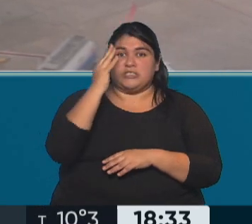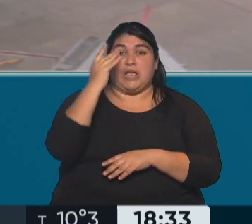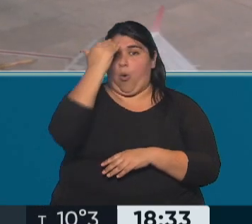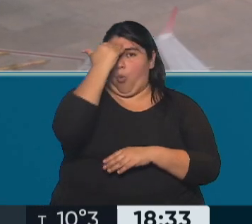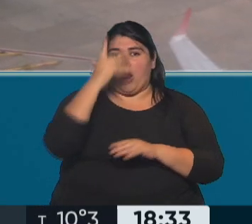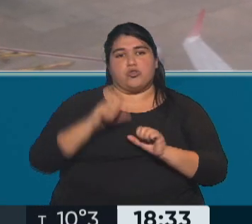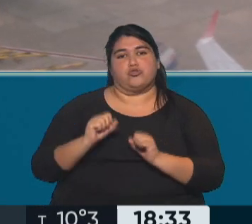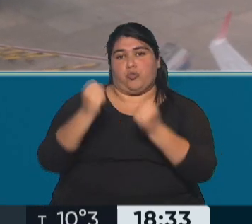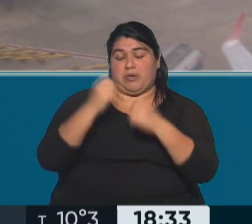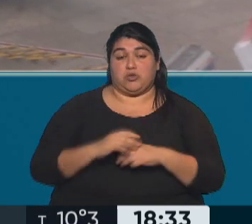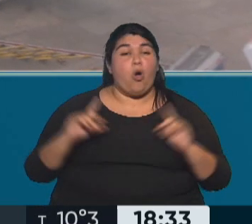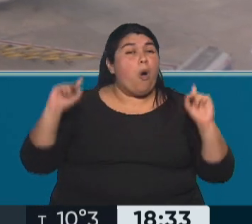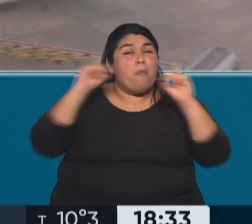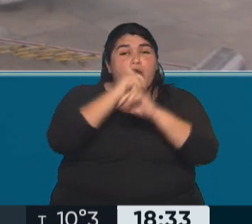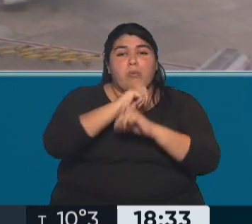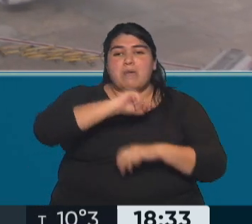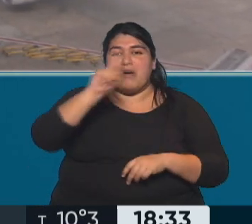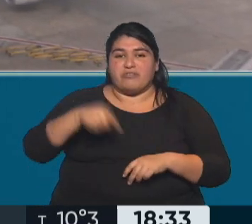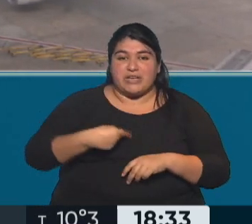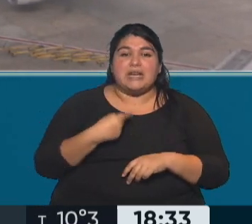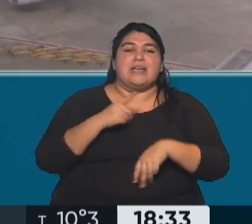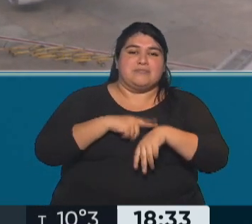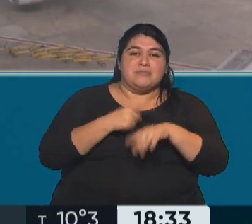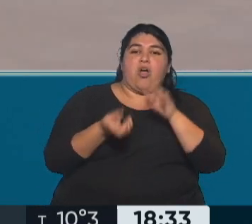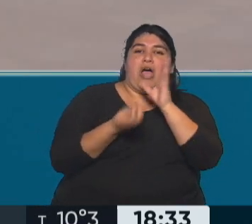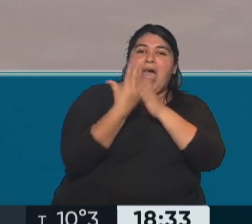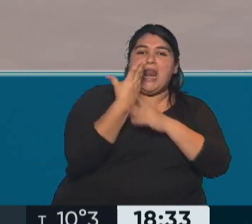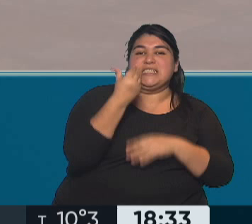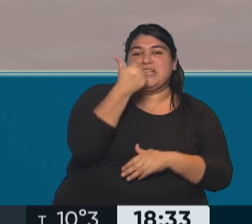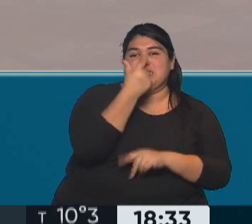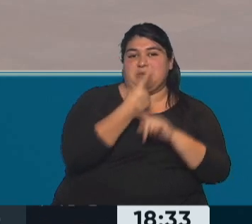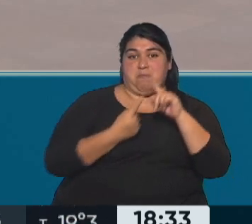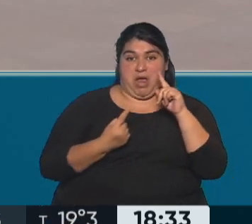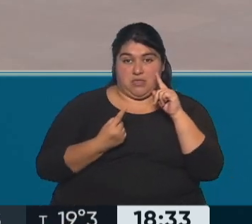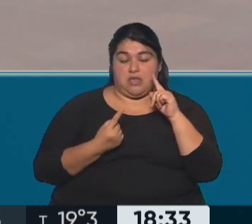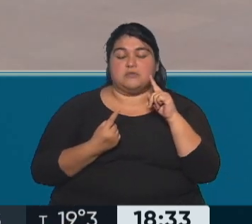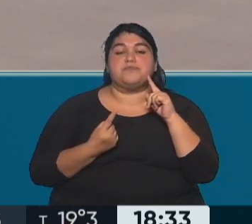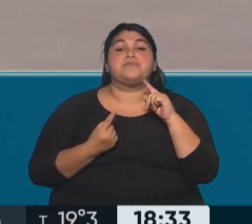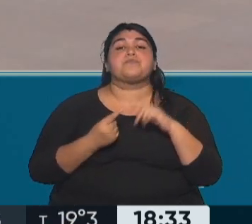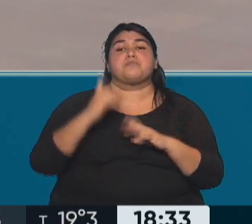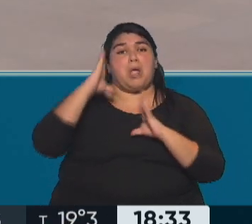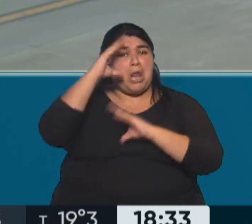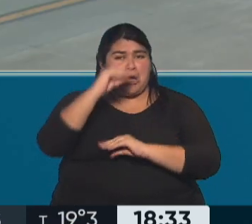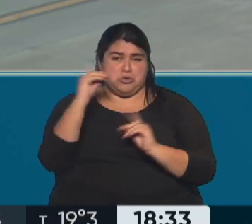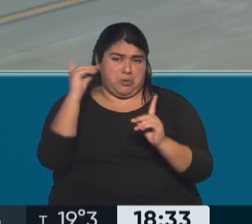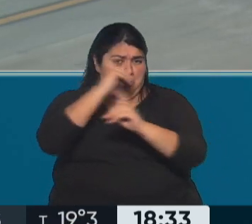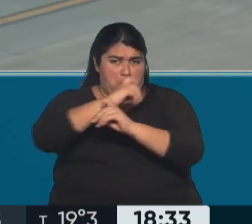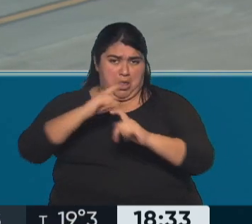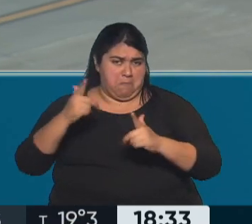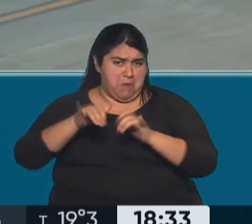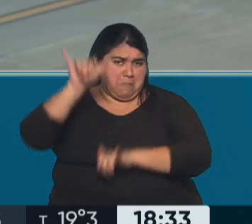la problemática fue a partir de las seis y media de la mañana durante la noche no hubo inconvenientes